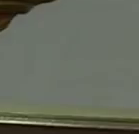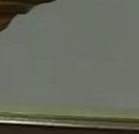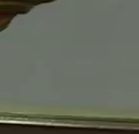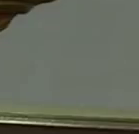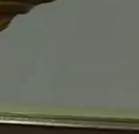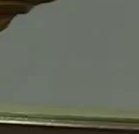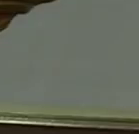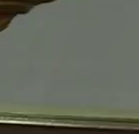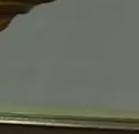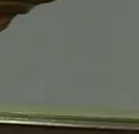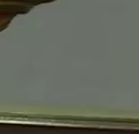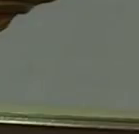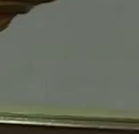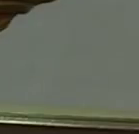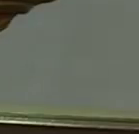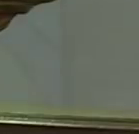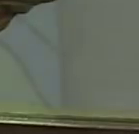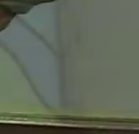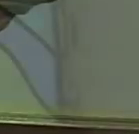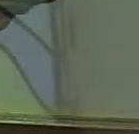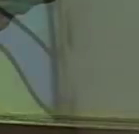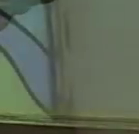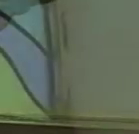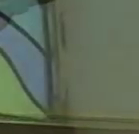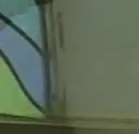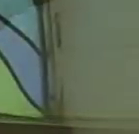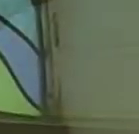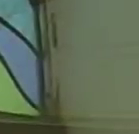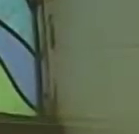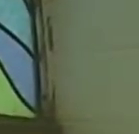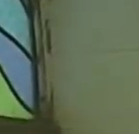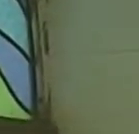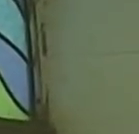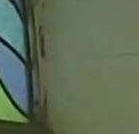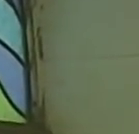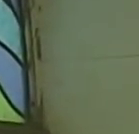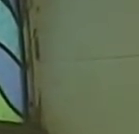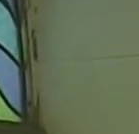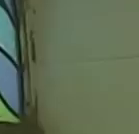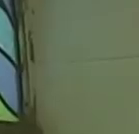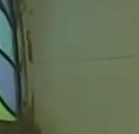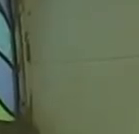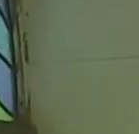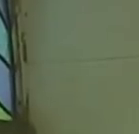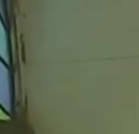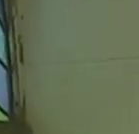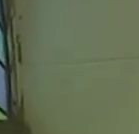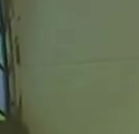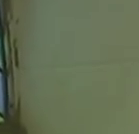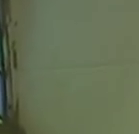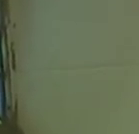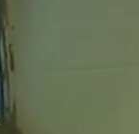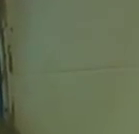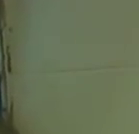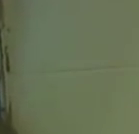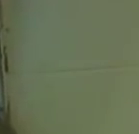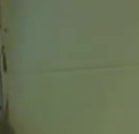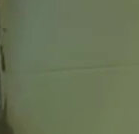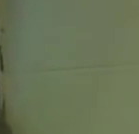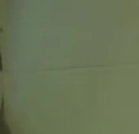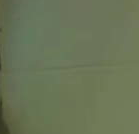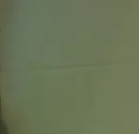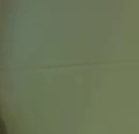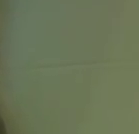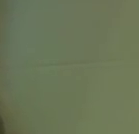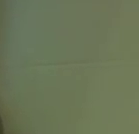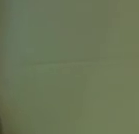es este acuerdo presentado por el presidente de la Comisión de Asuntos Internacionales de la Asamblea Nacional Constituyente, Adán Chávez, que por supuesto se refería